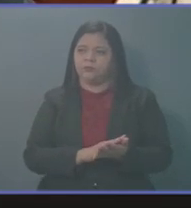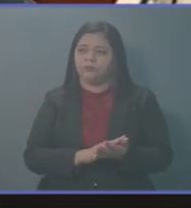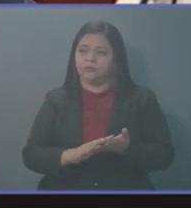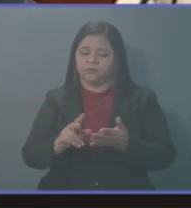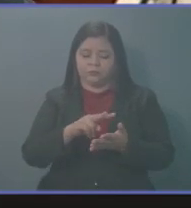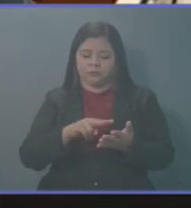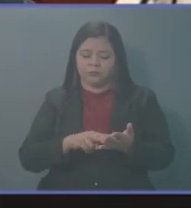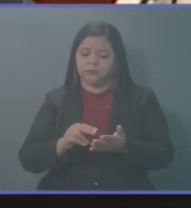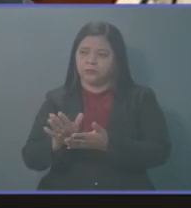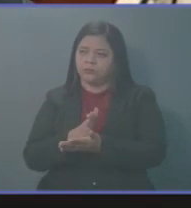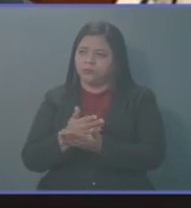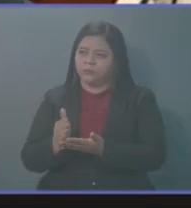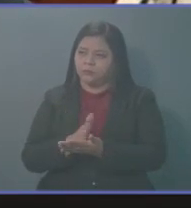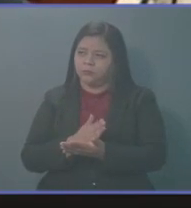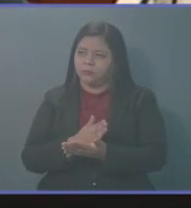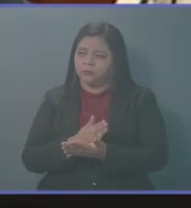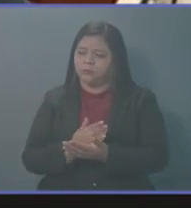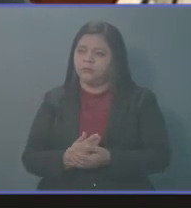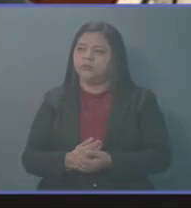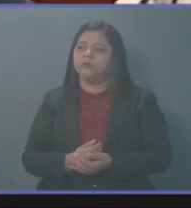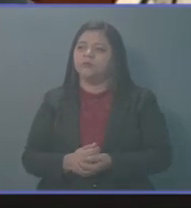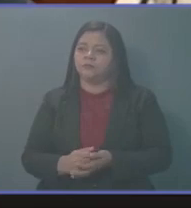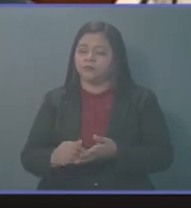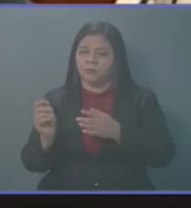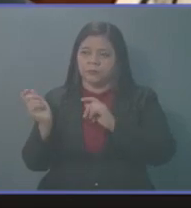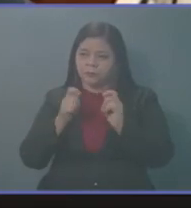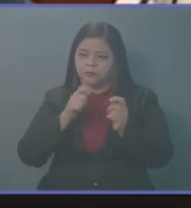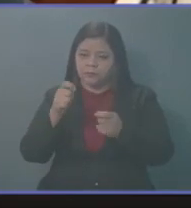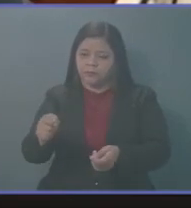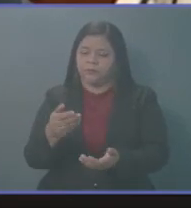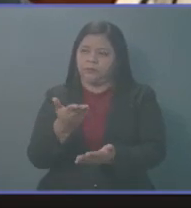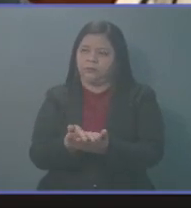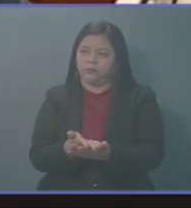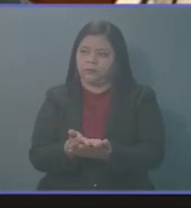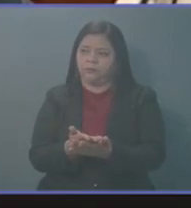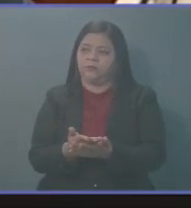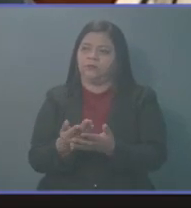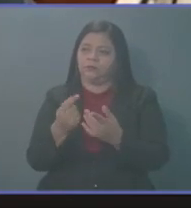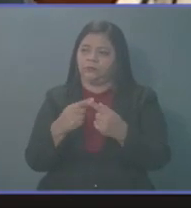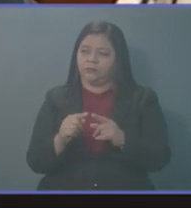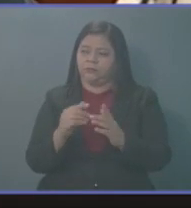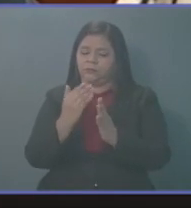lectura y distribución de correspondencia, ¿verdad? Las piezas que es la